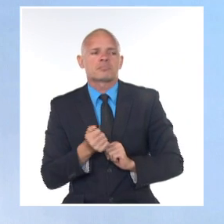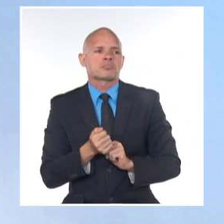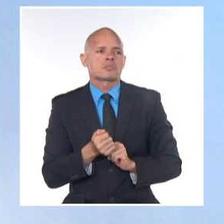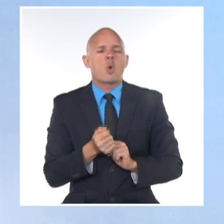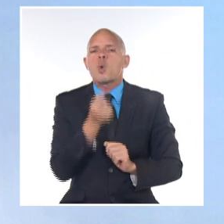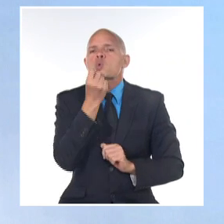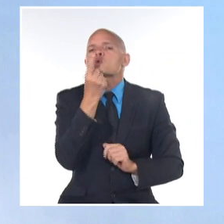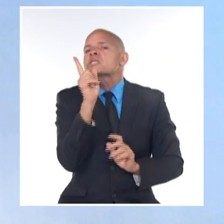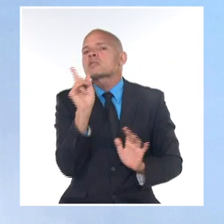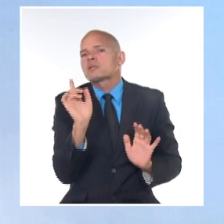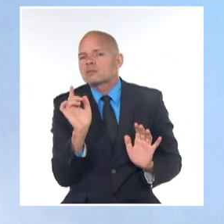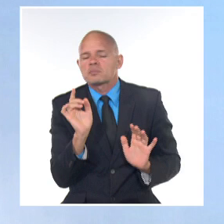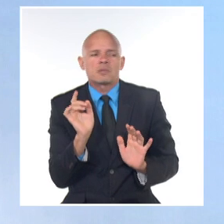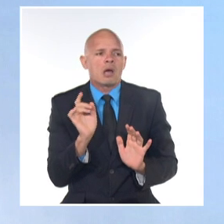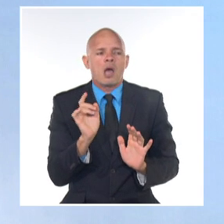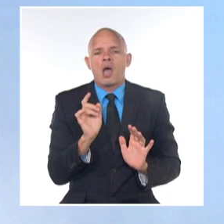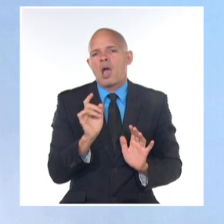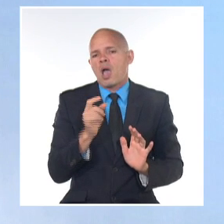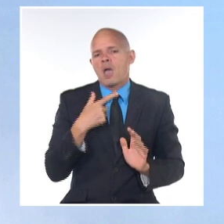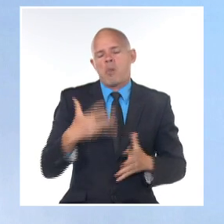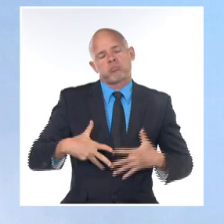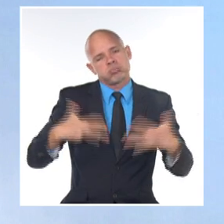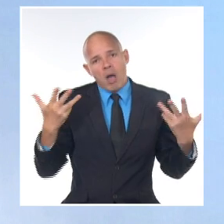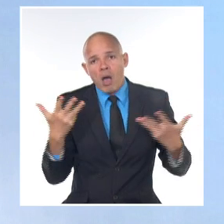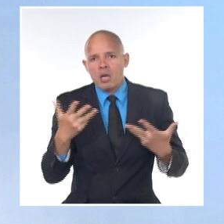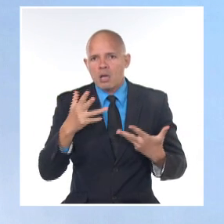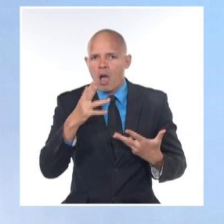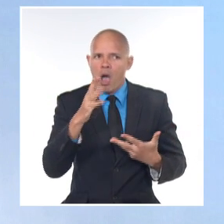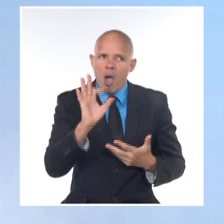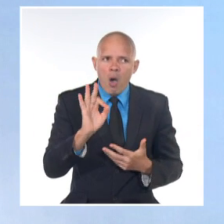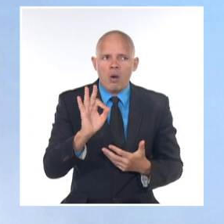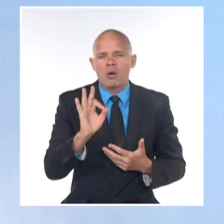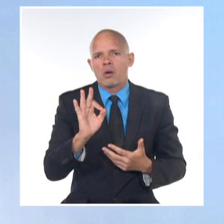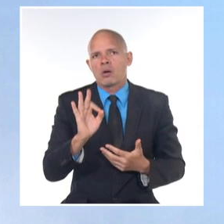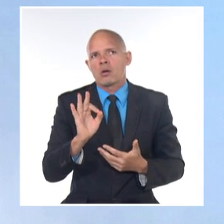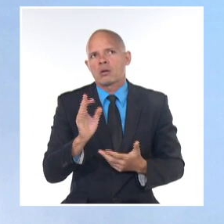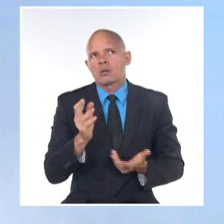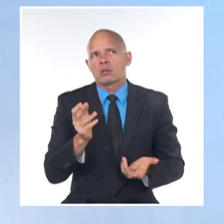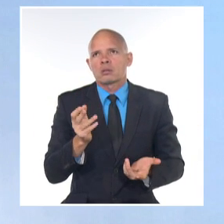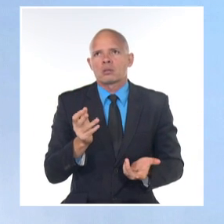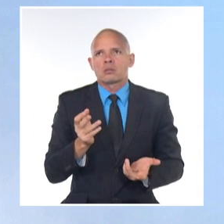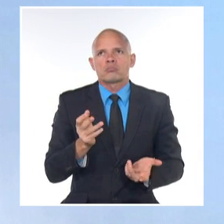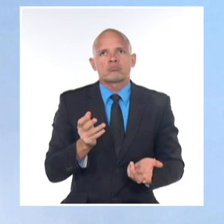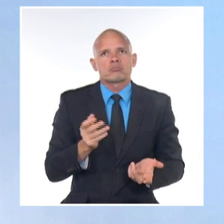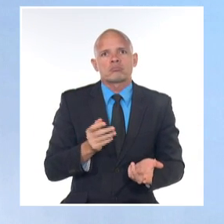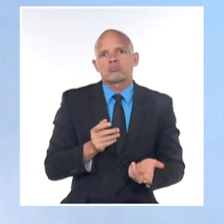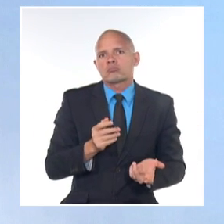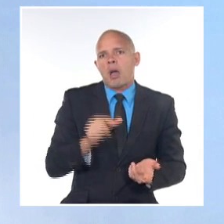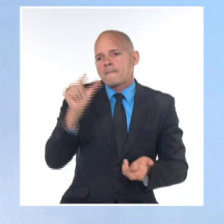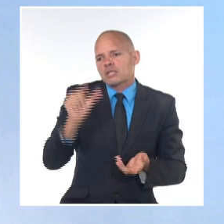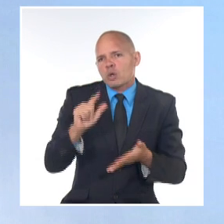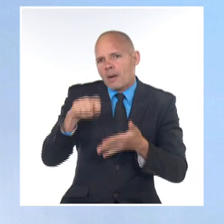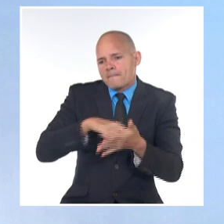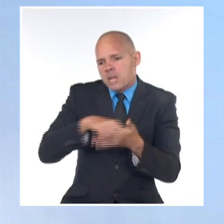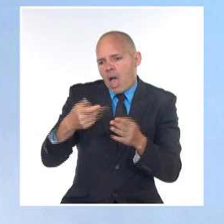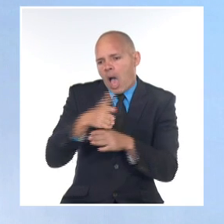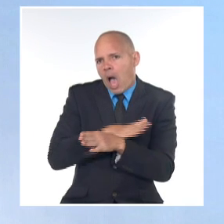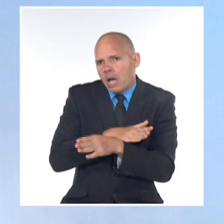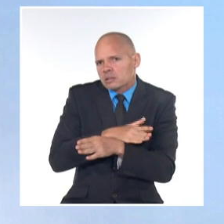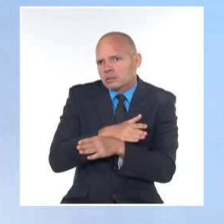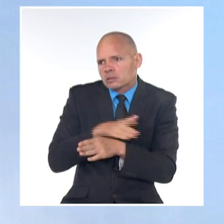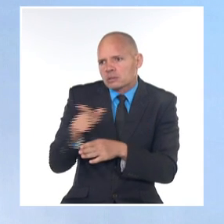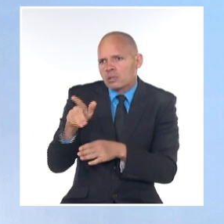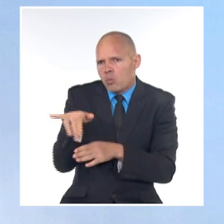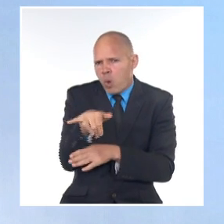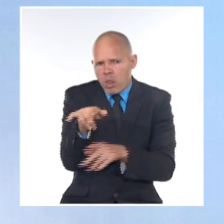provoca a la policía? Porque eso ocurre así, yo diría casual o no casual, pero no con esta intención, a cuando ocurren estos